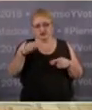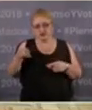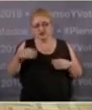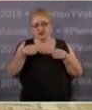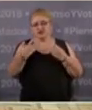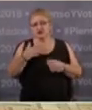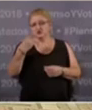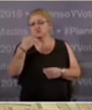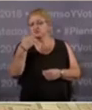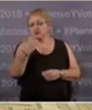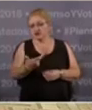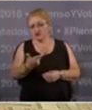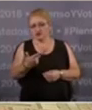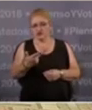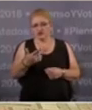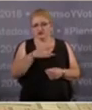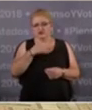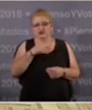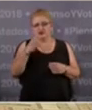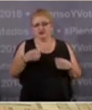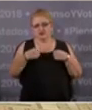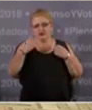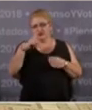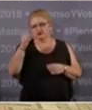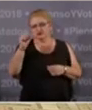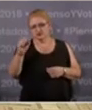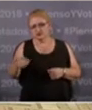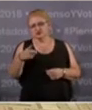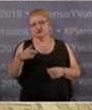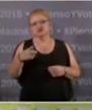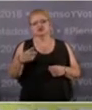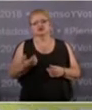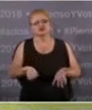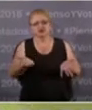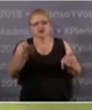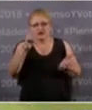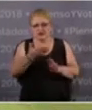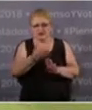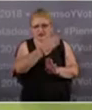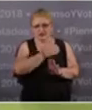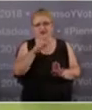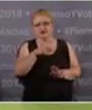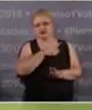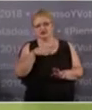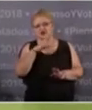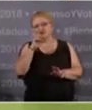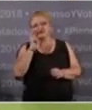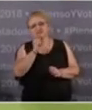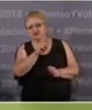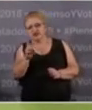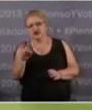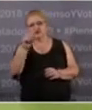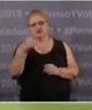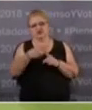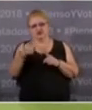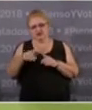mejor calidad de vida y ellos mismos también fomentan la prevención. Yo creo que habrá que revisar los diferentes esquemas